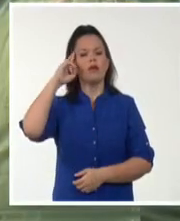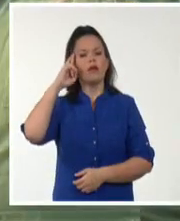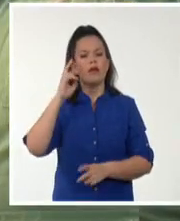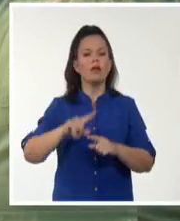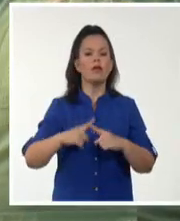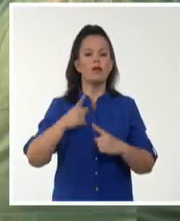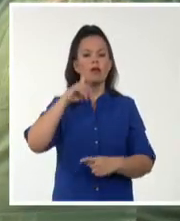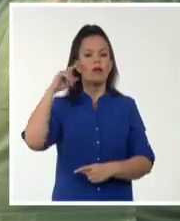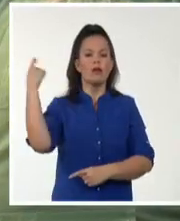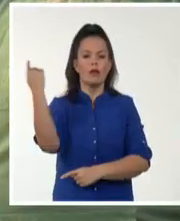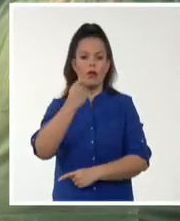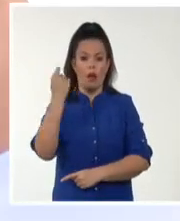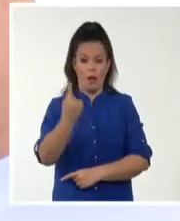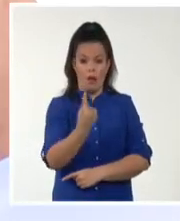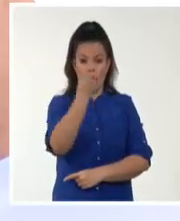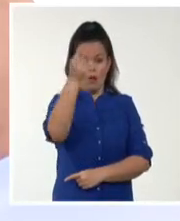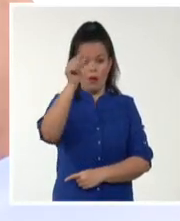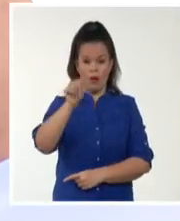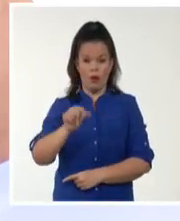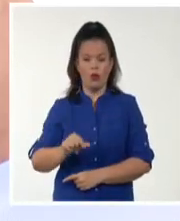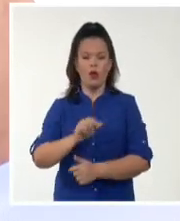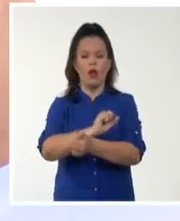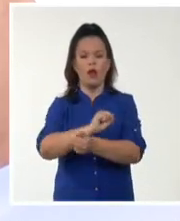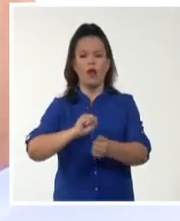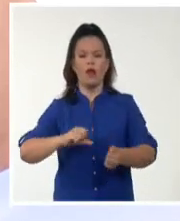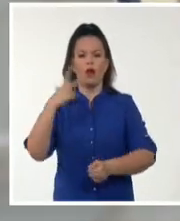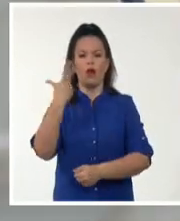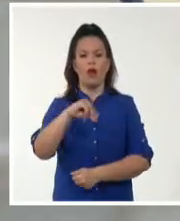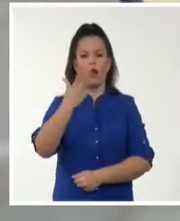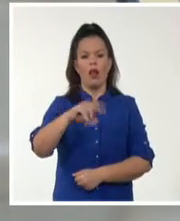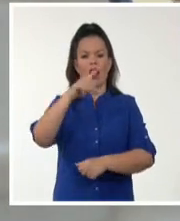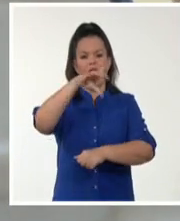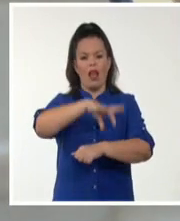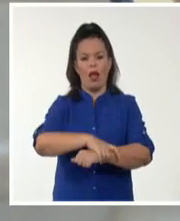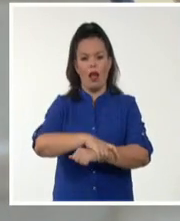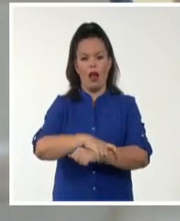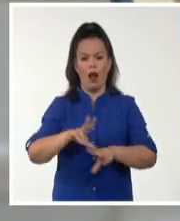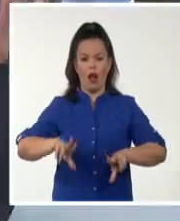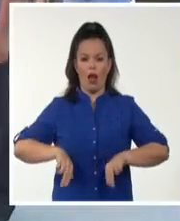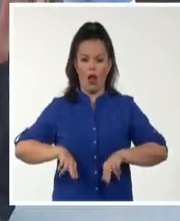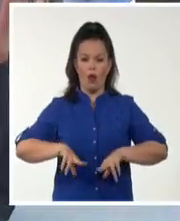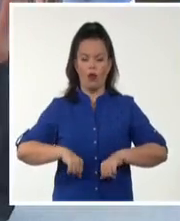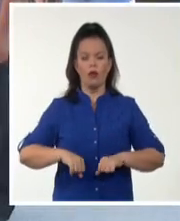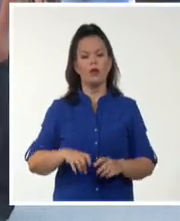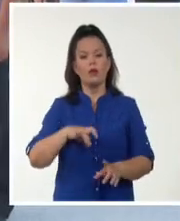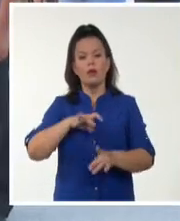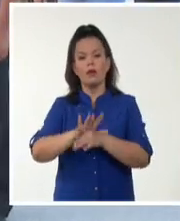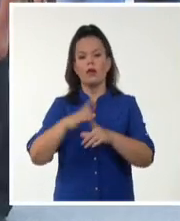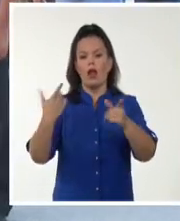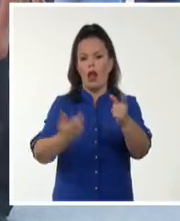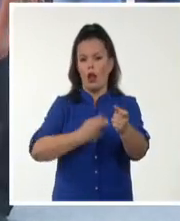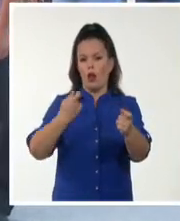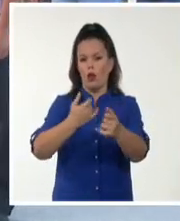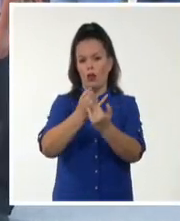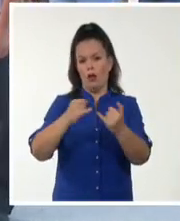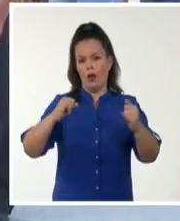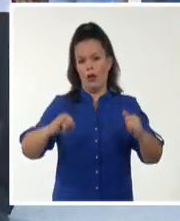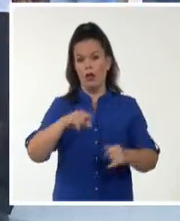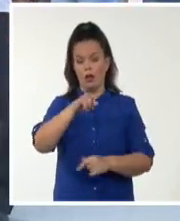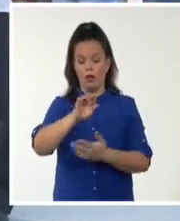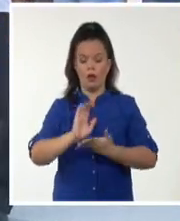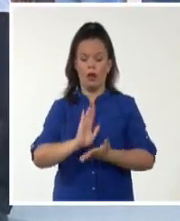y quien mereció por su firmeza como líder de la causa independentista cubana ser el padre de la patria. Ante la estatua en bronce que se erige